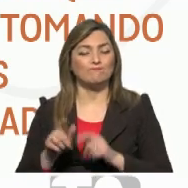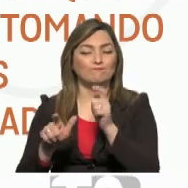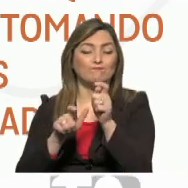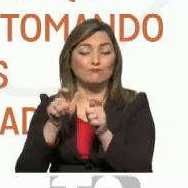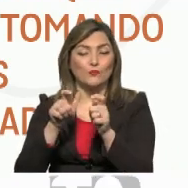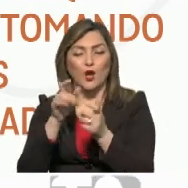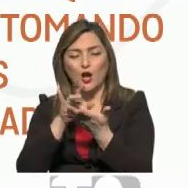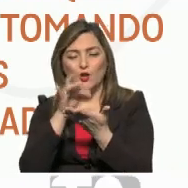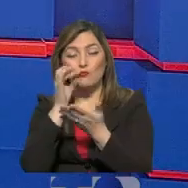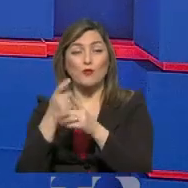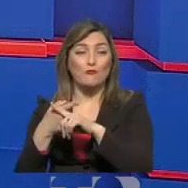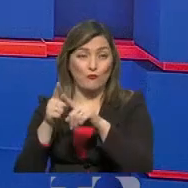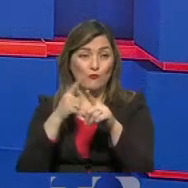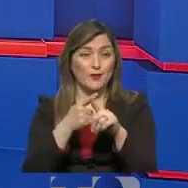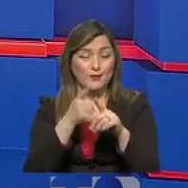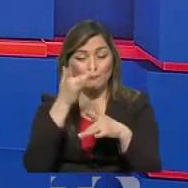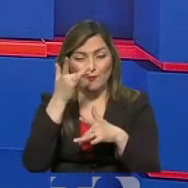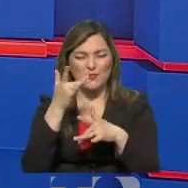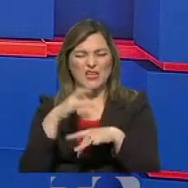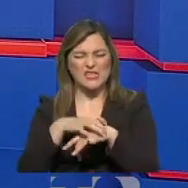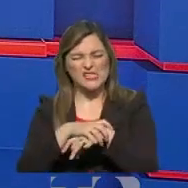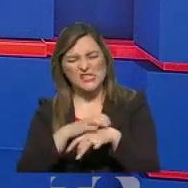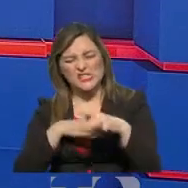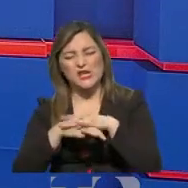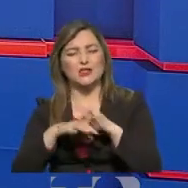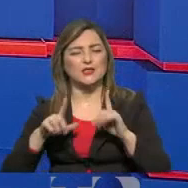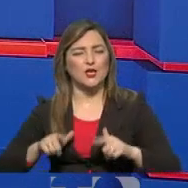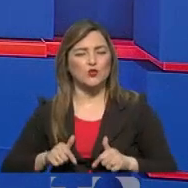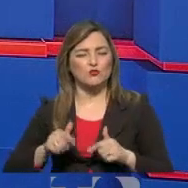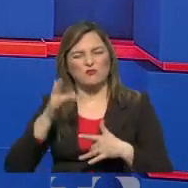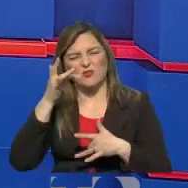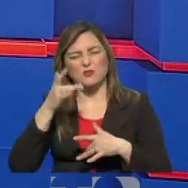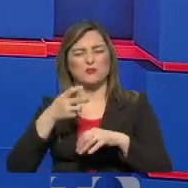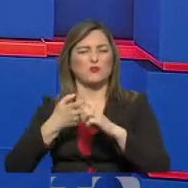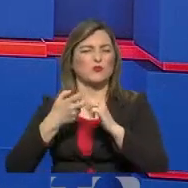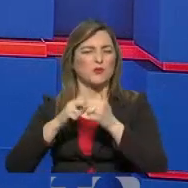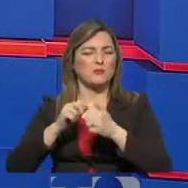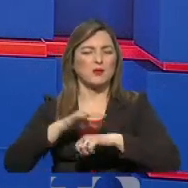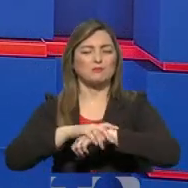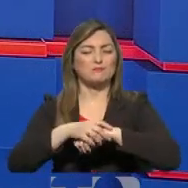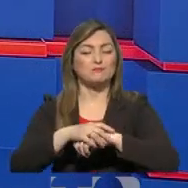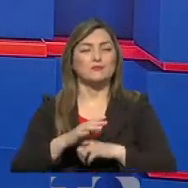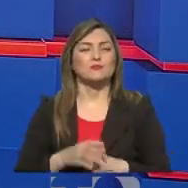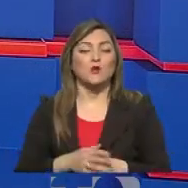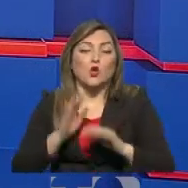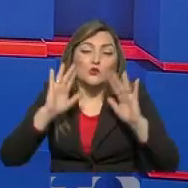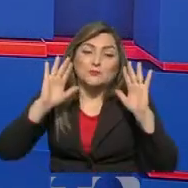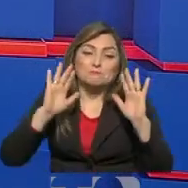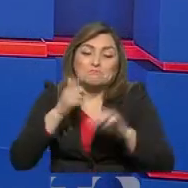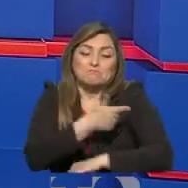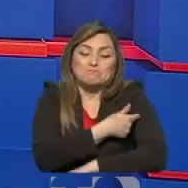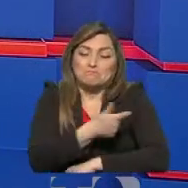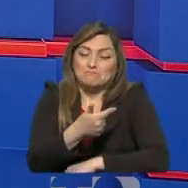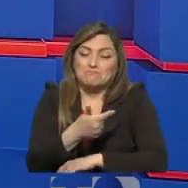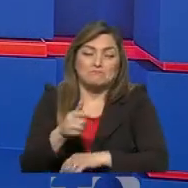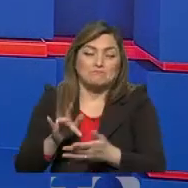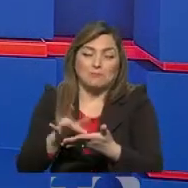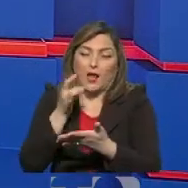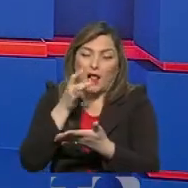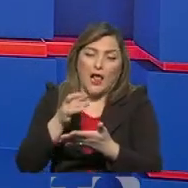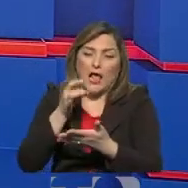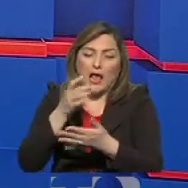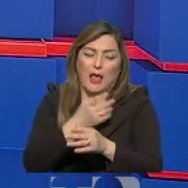toman otros inmunomoduladores que podrían intervenir con la respuesta inmunitaria, pues todavía no se sabe si el efecto de las vacunas de